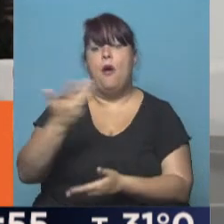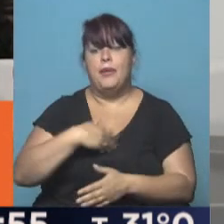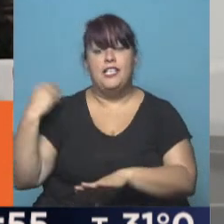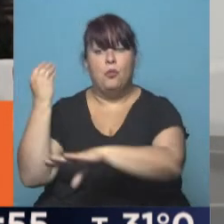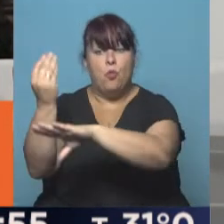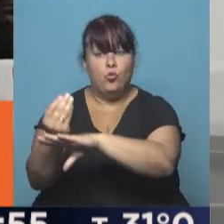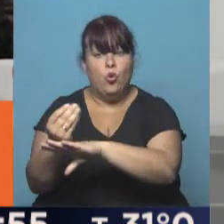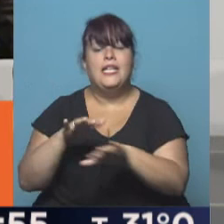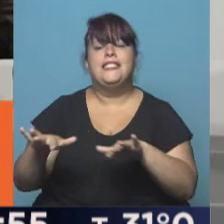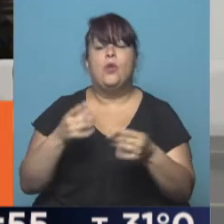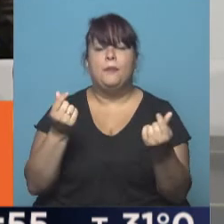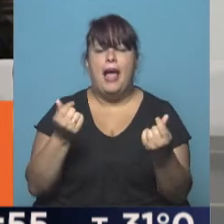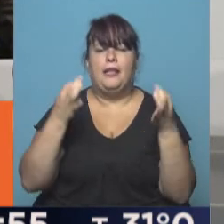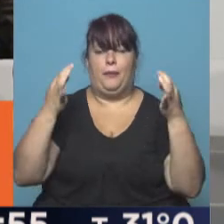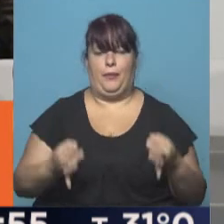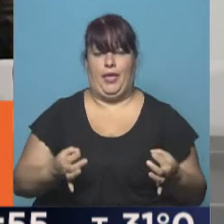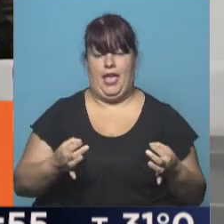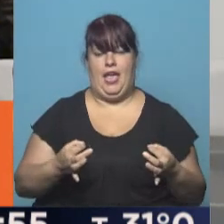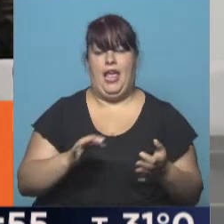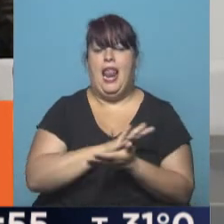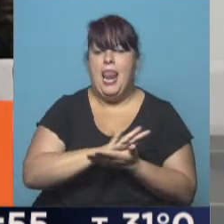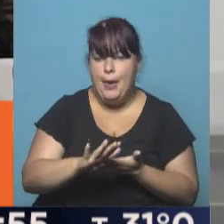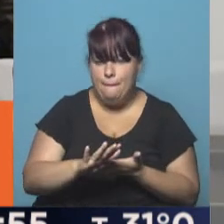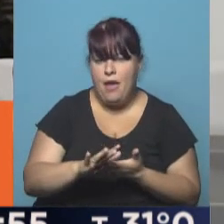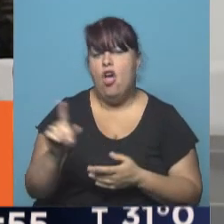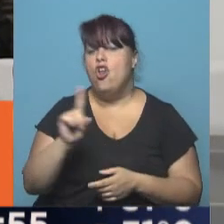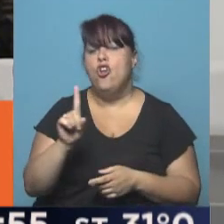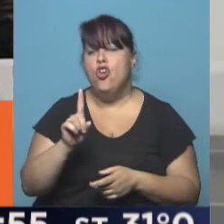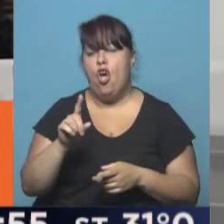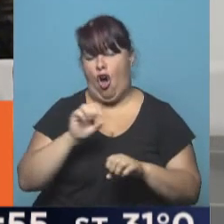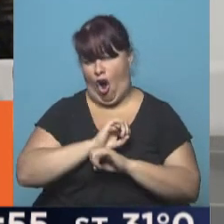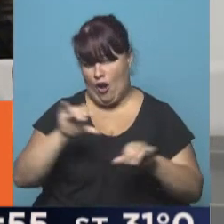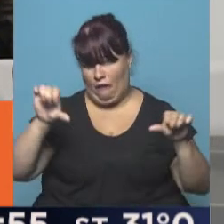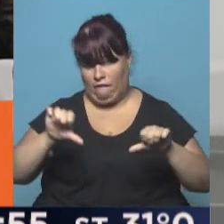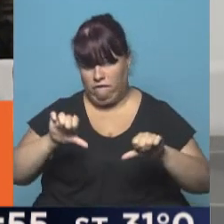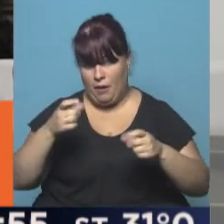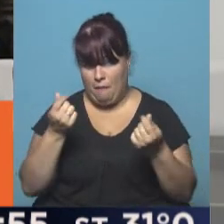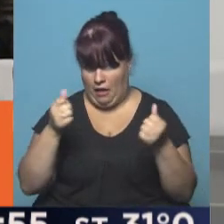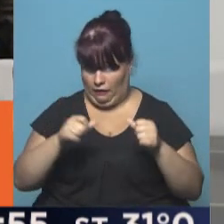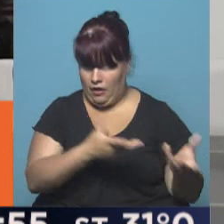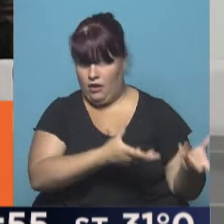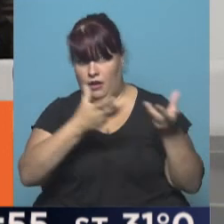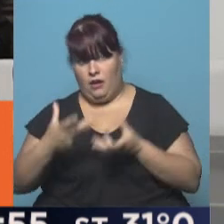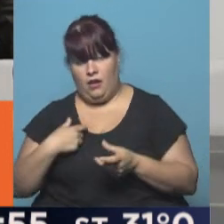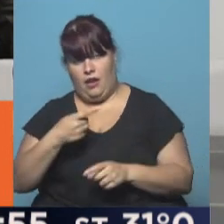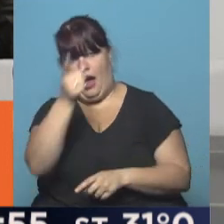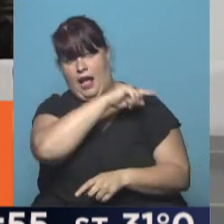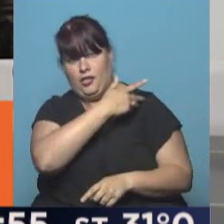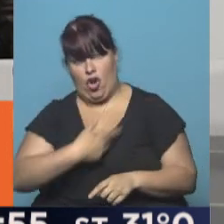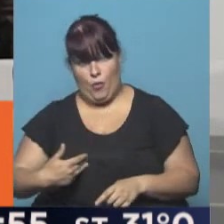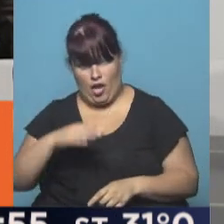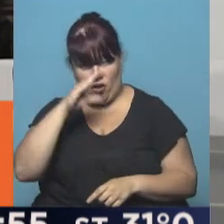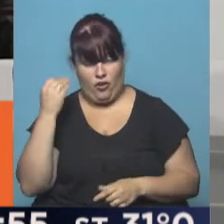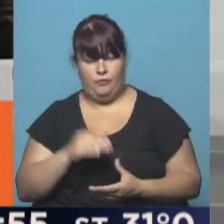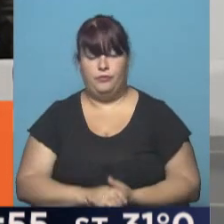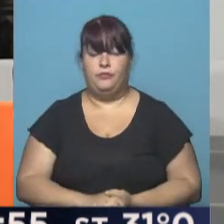presidente con una situación fiscal saneada y no con el tremendo déficit fiscal que heredamos nosotros de la gestión